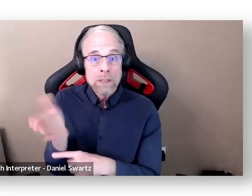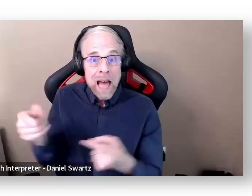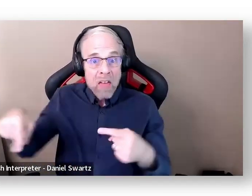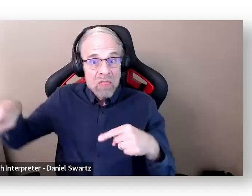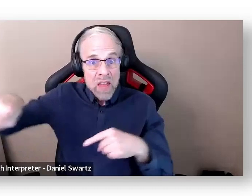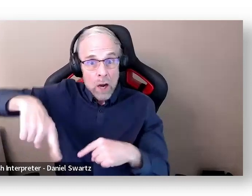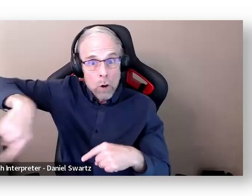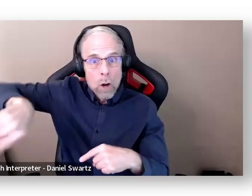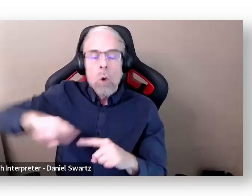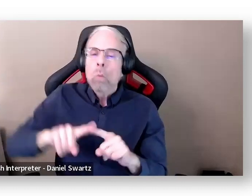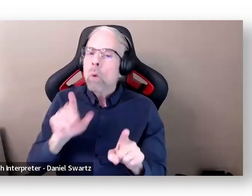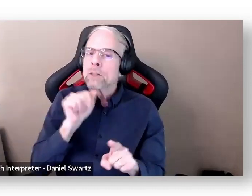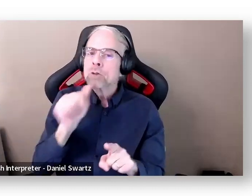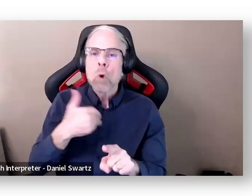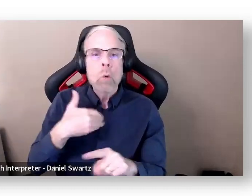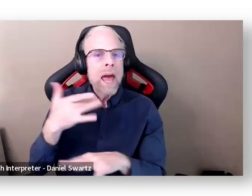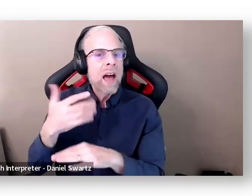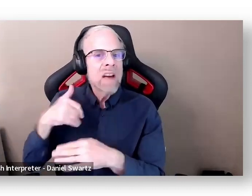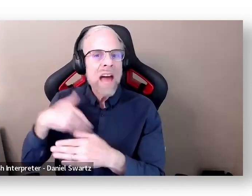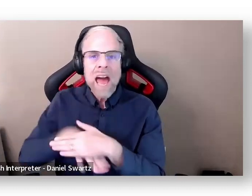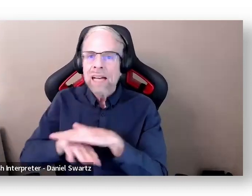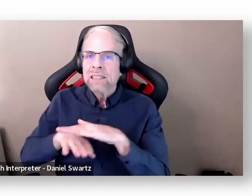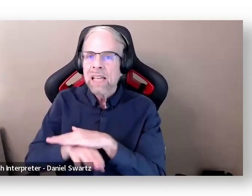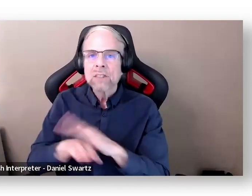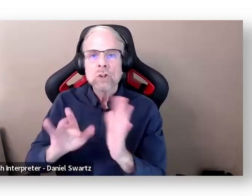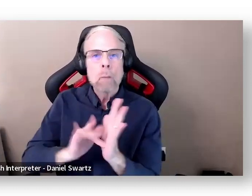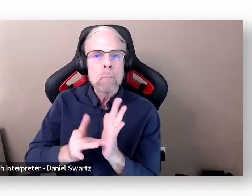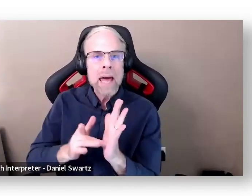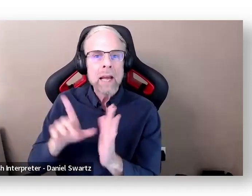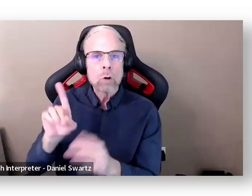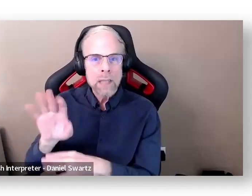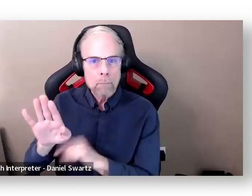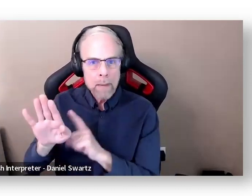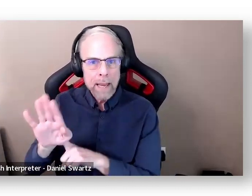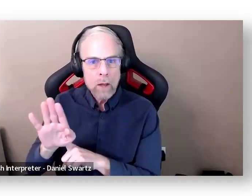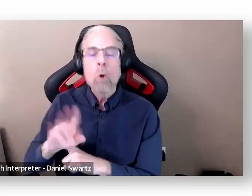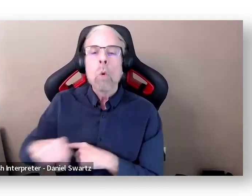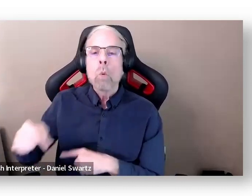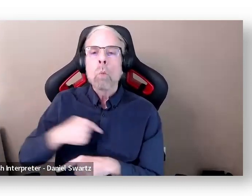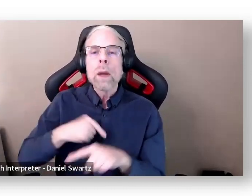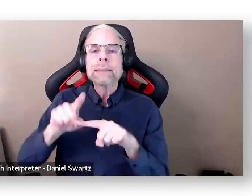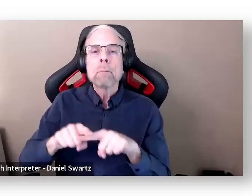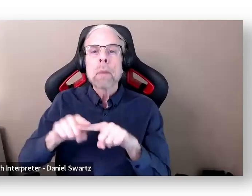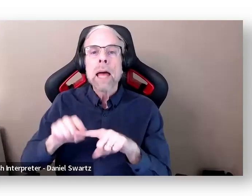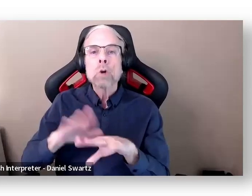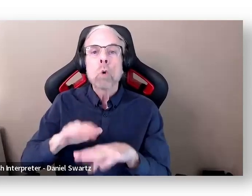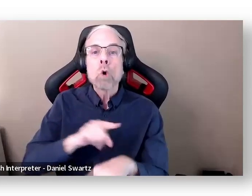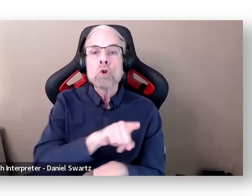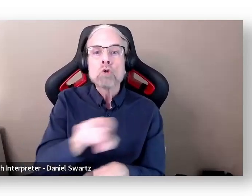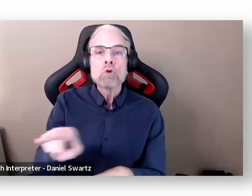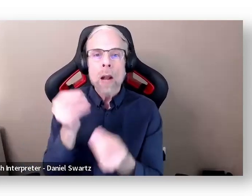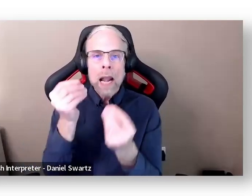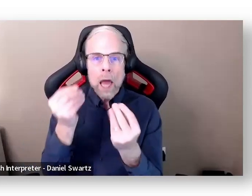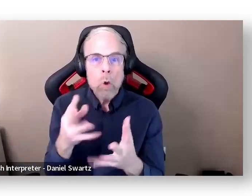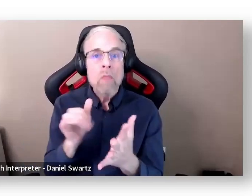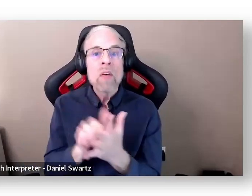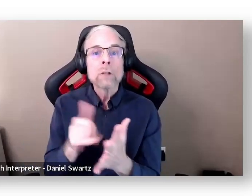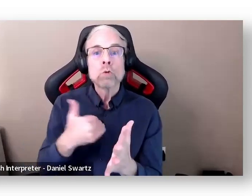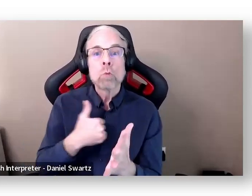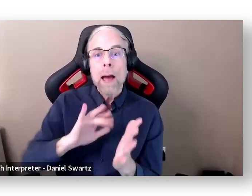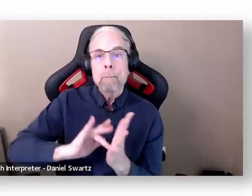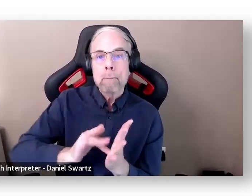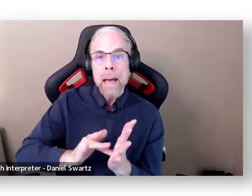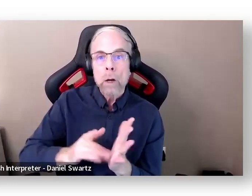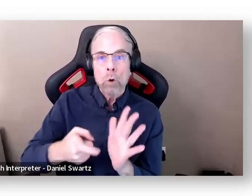sabemos que muchas veces hay personas allá, entonces nosotros tenemos acceso a información médica. Entonces, ustedes nos